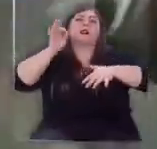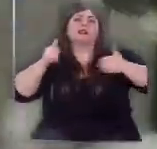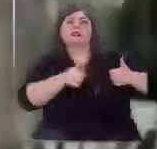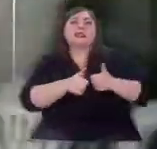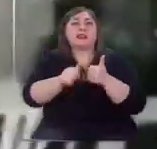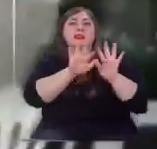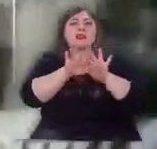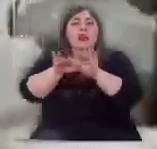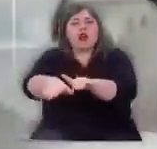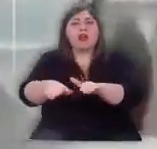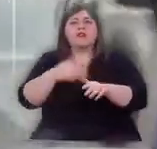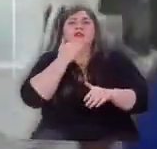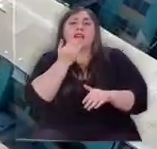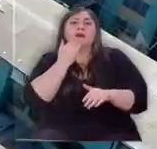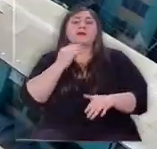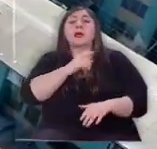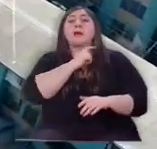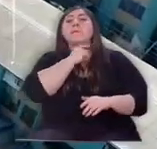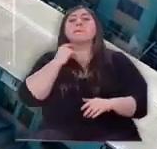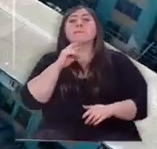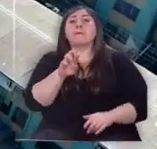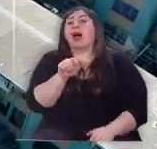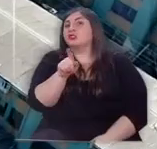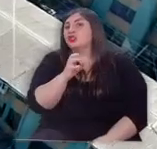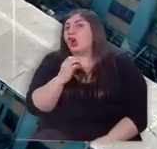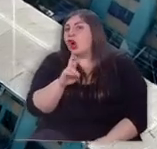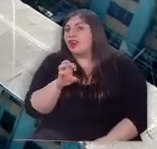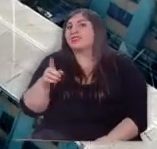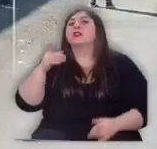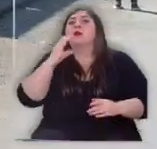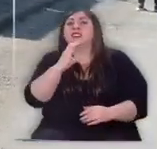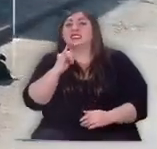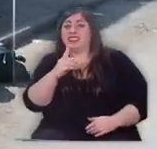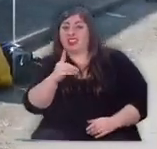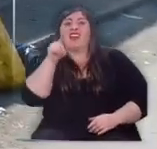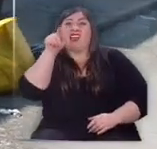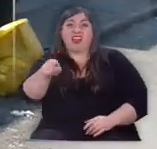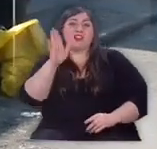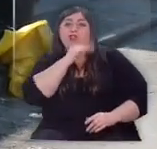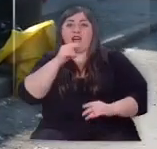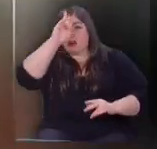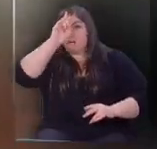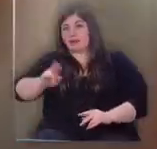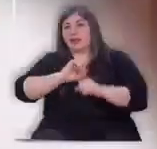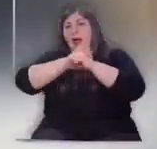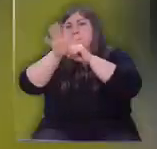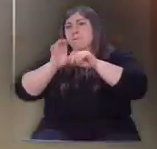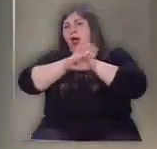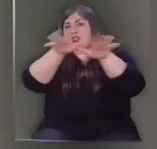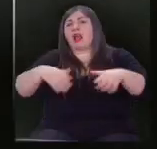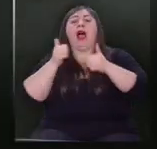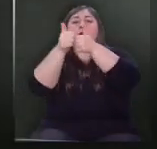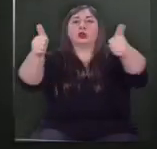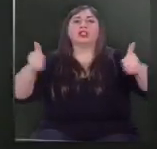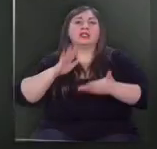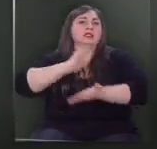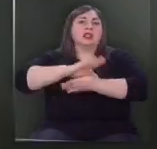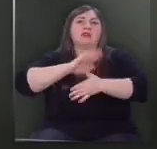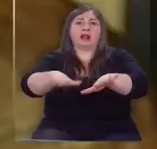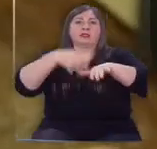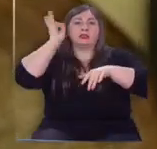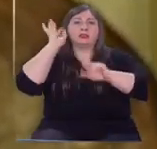seguidores y sobre todo pastores como Ricardo Cid, que no respetan pandemias ni autoridades para celebrar ceremonias y contra toda